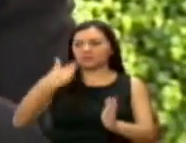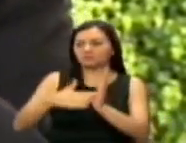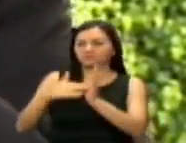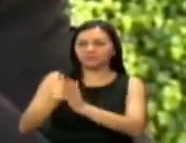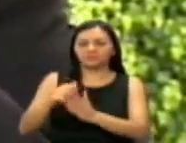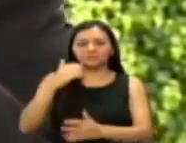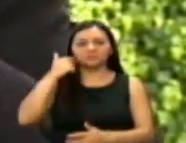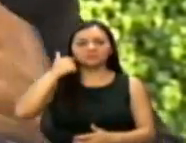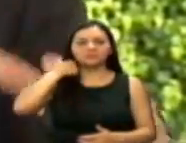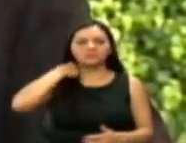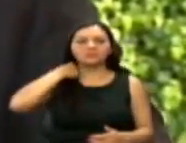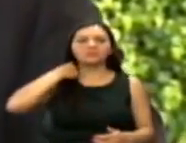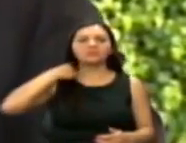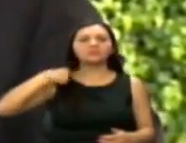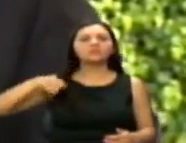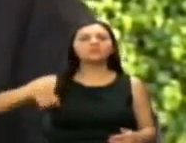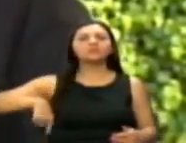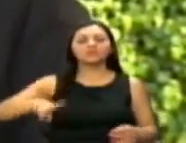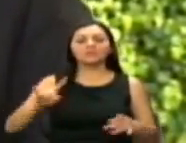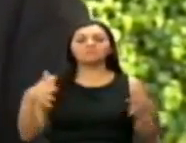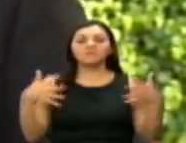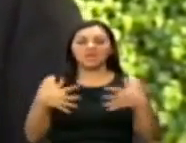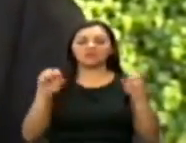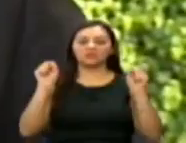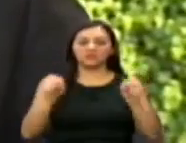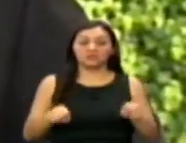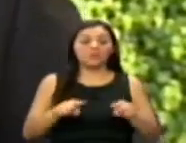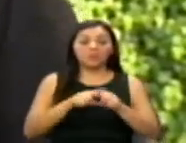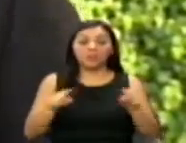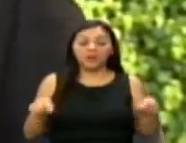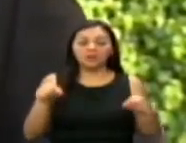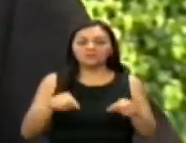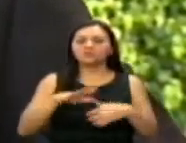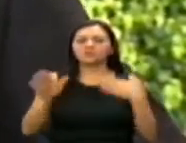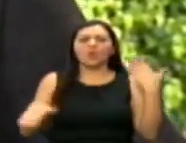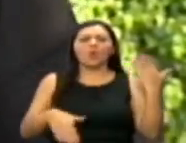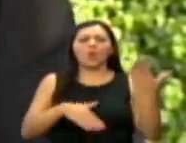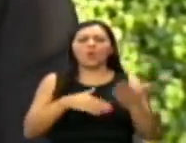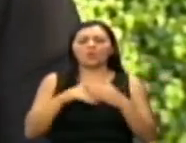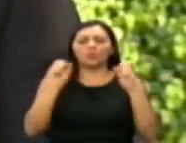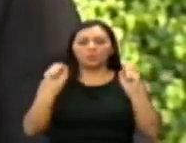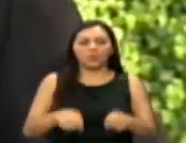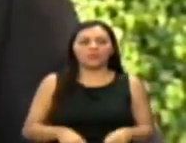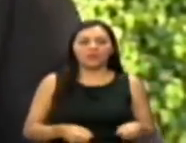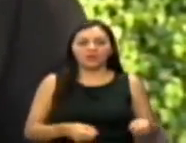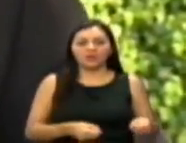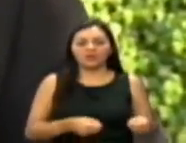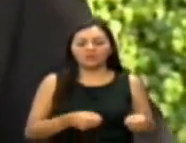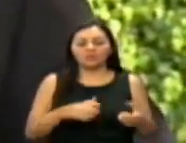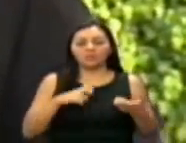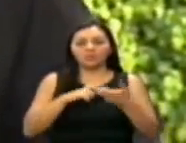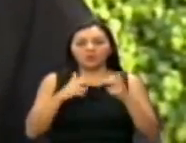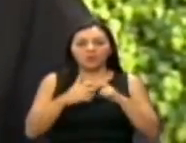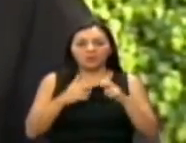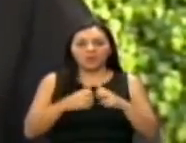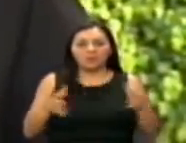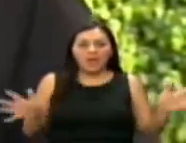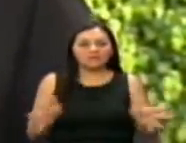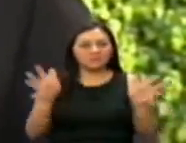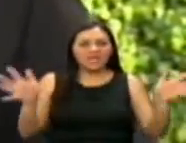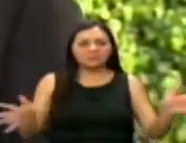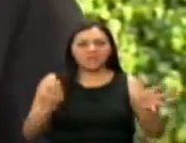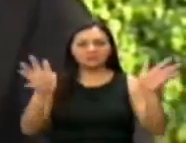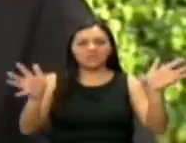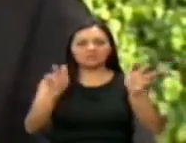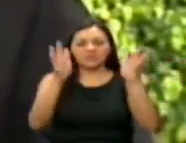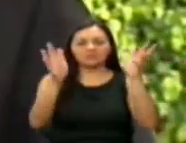están aterrorizados con eso. Y en consecuencia están echando toda la carne al asador para tratar de impedir esas enmiendas, para tratar